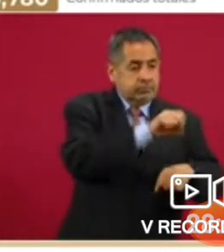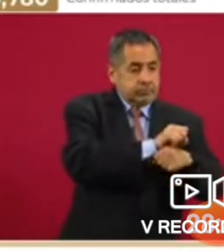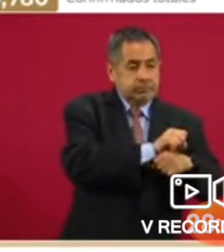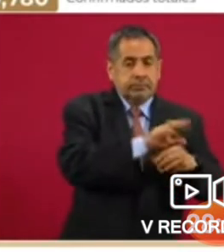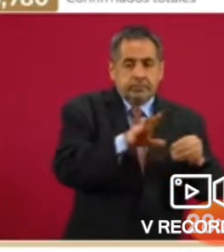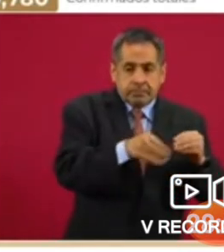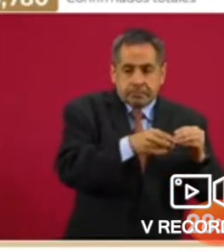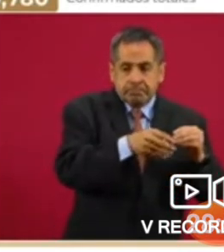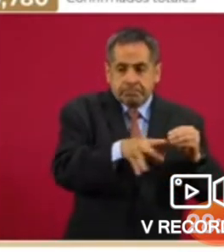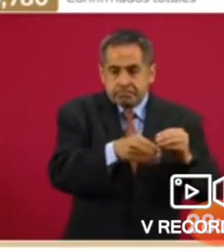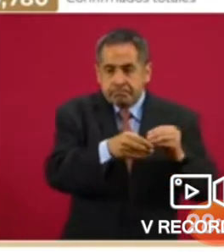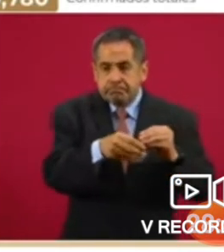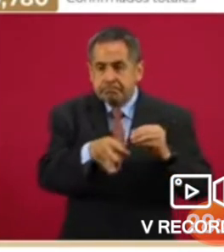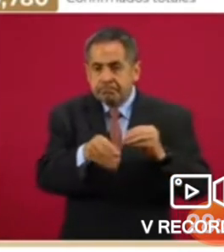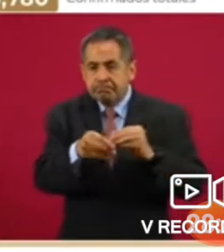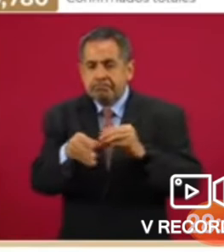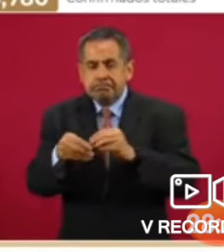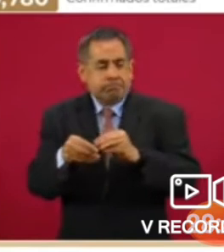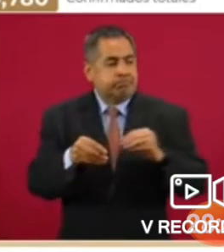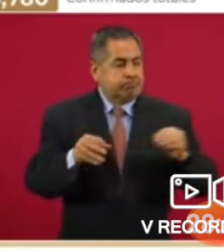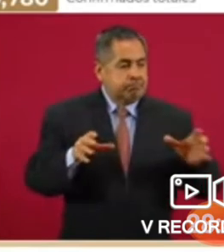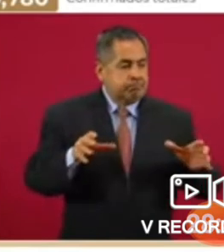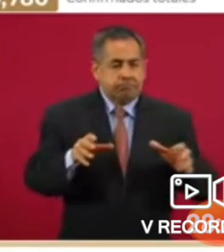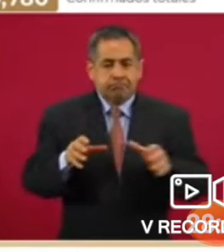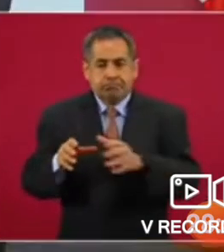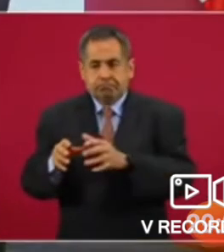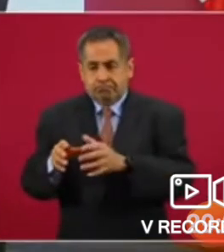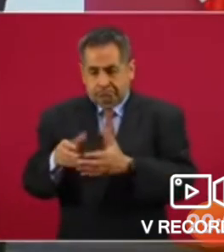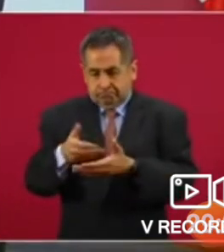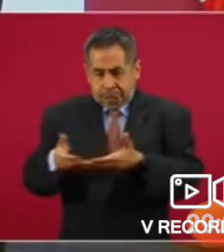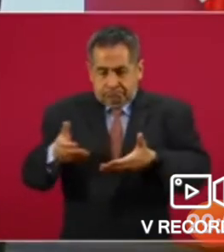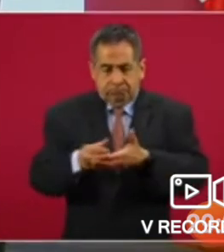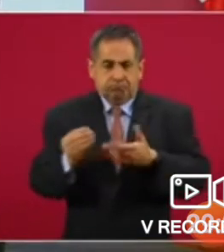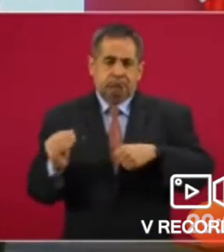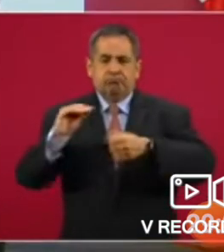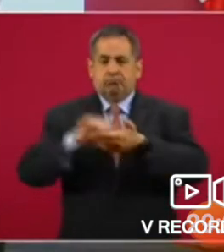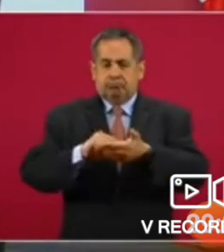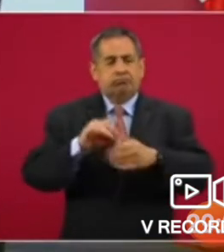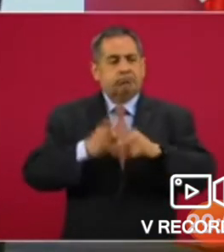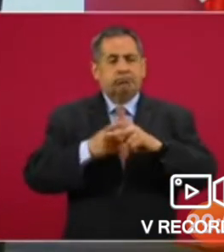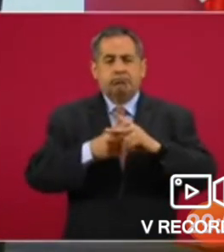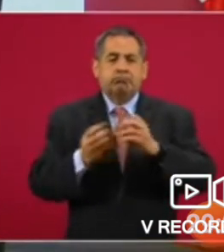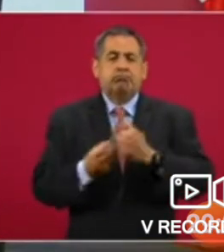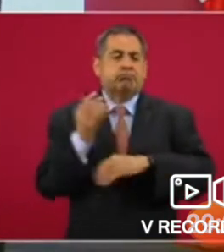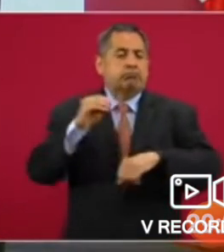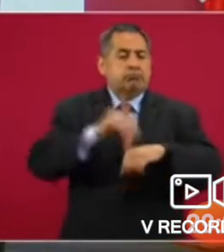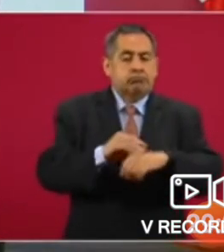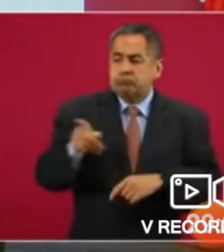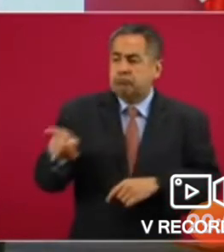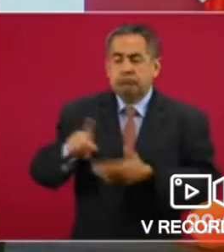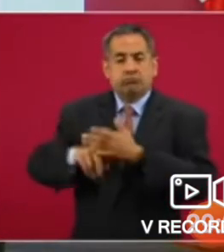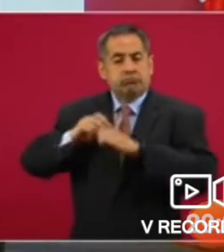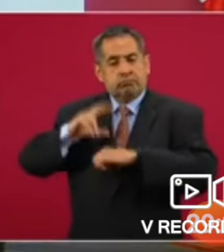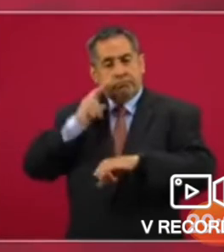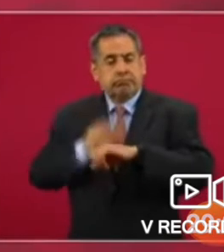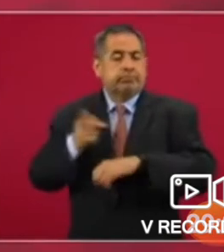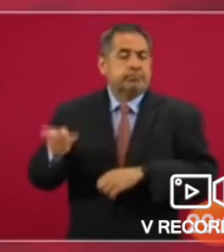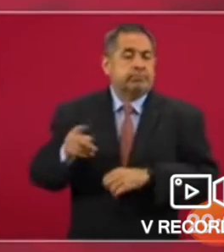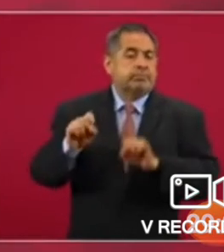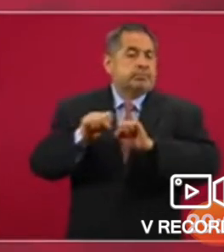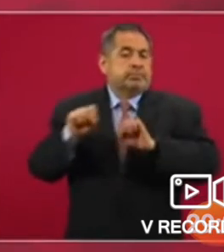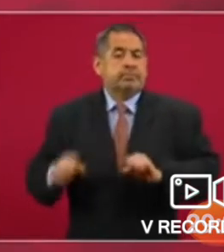año, pero fueron clasificados por un trabajo muy dedicado que hace el personal del